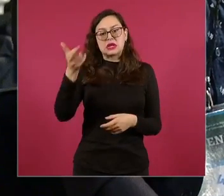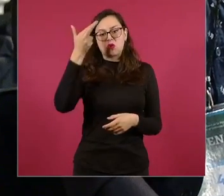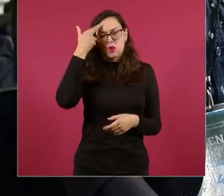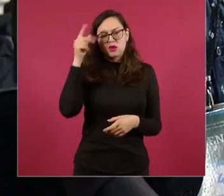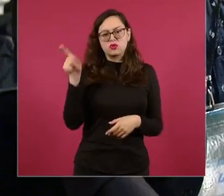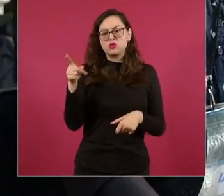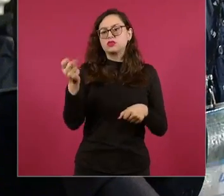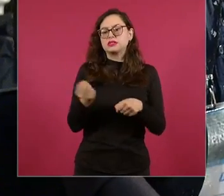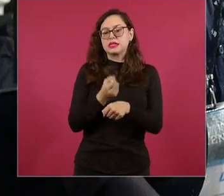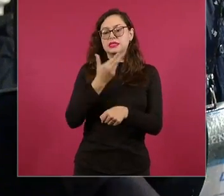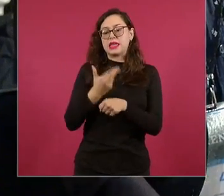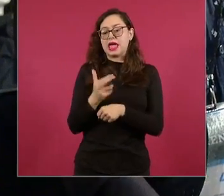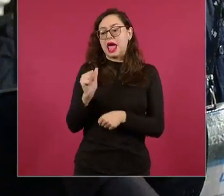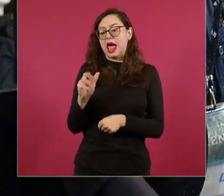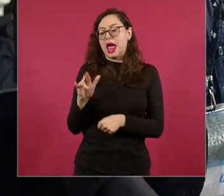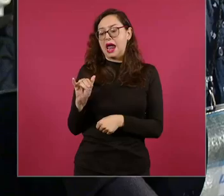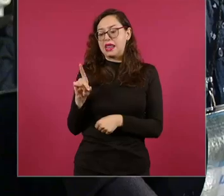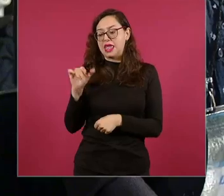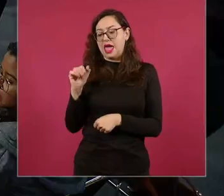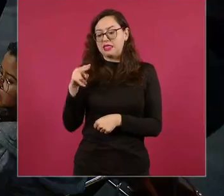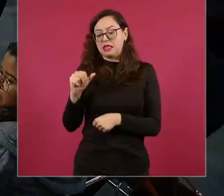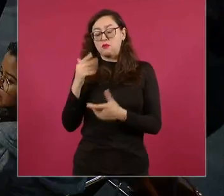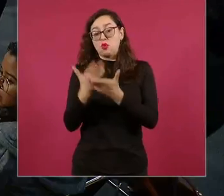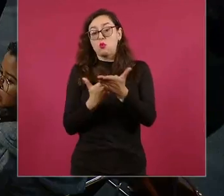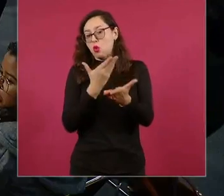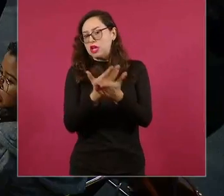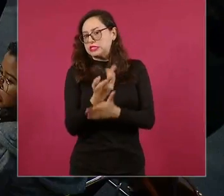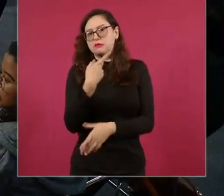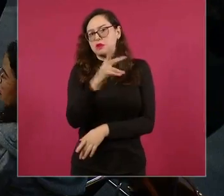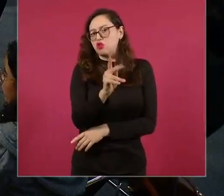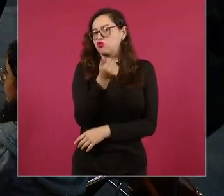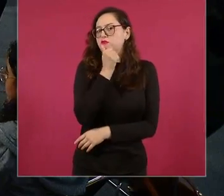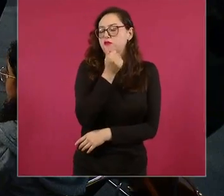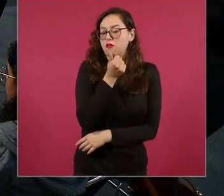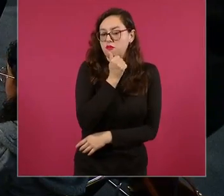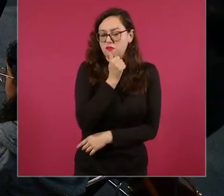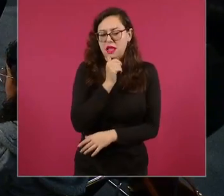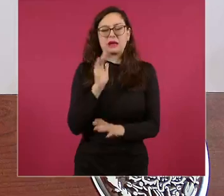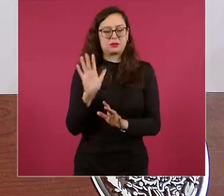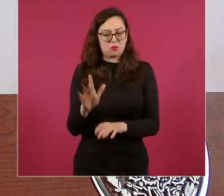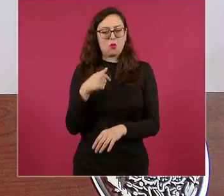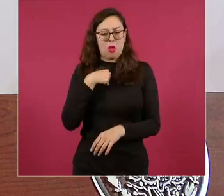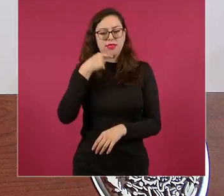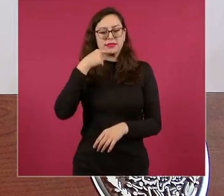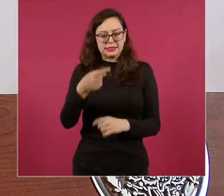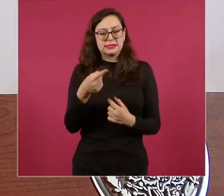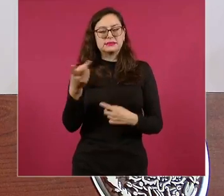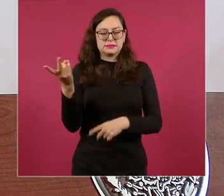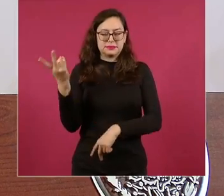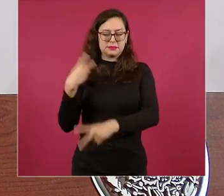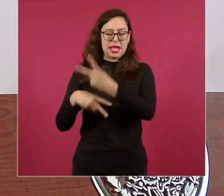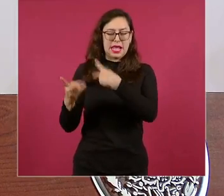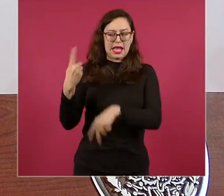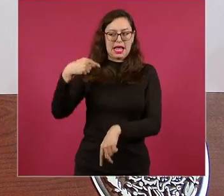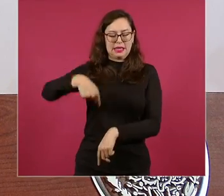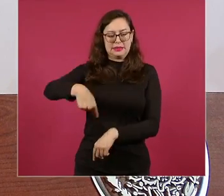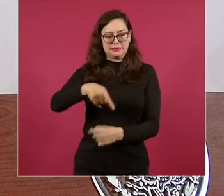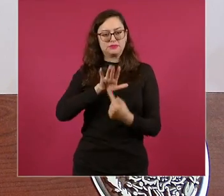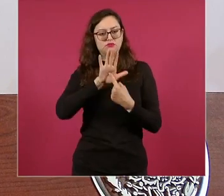hacer la propuesta para que que venga Ariadna que venga y que además nos